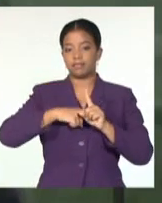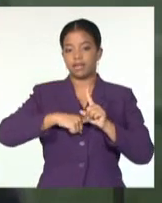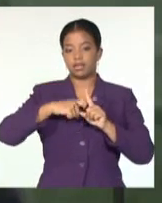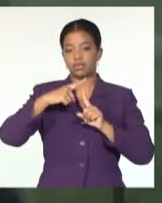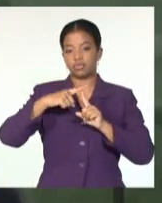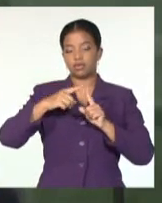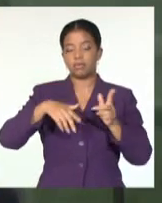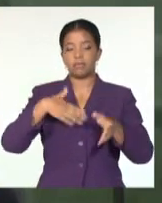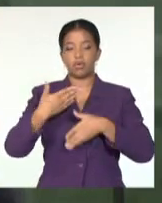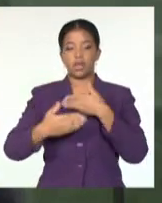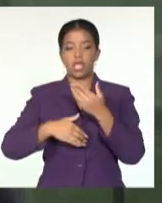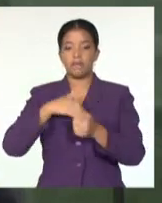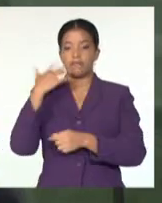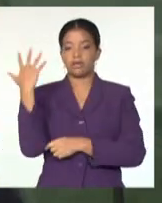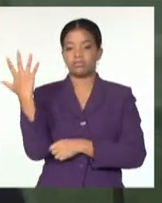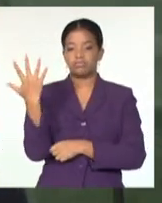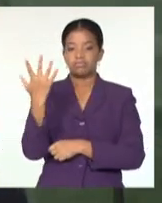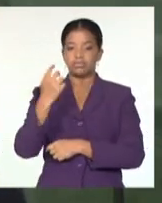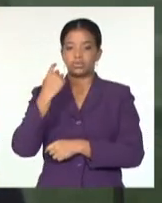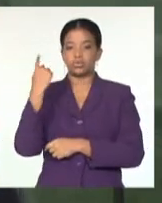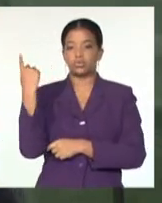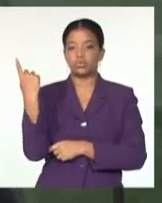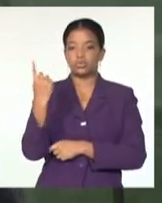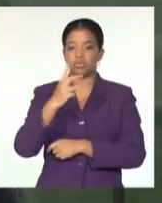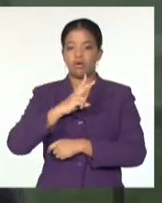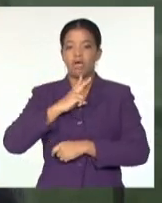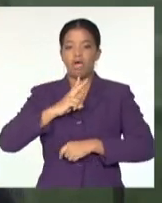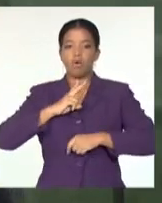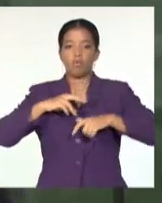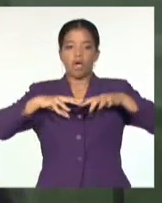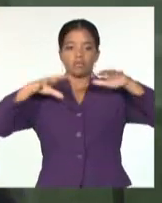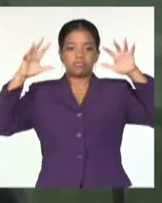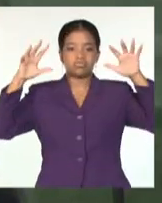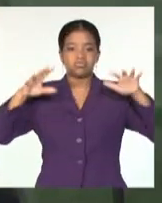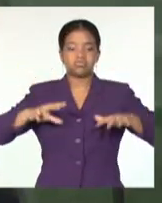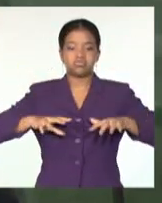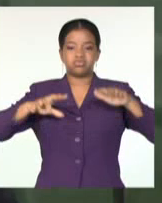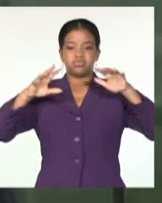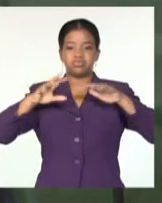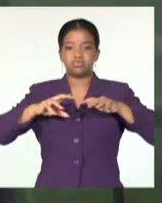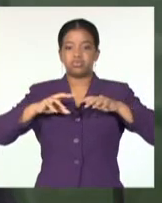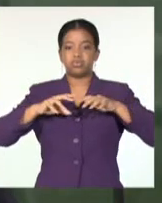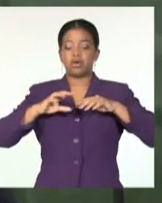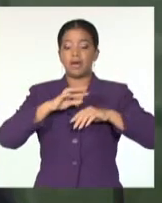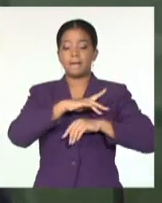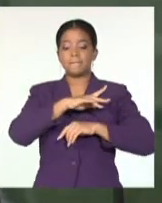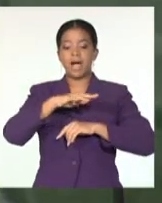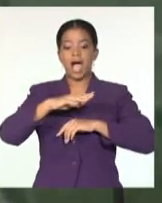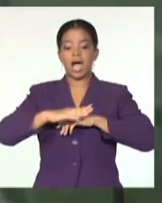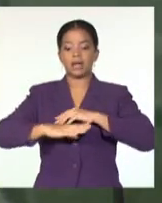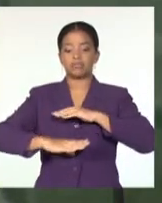climáticas, especialmente ciclones, inundaciones, aumento del nivel del mar,